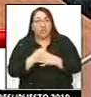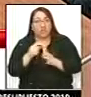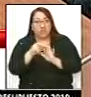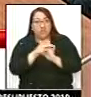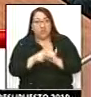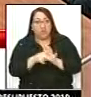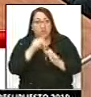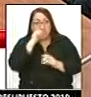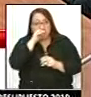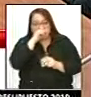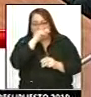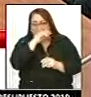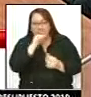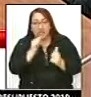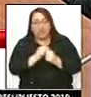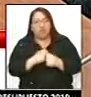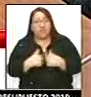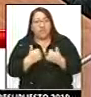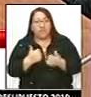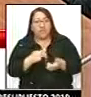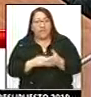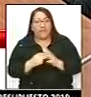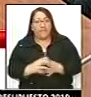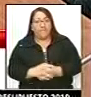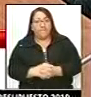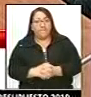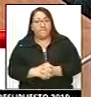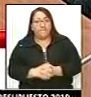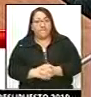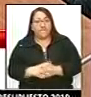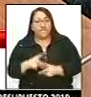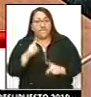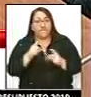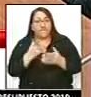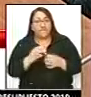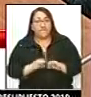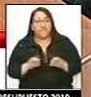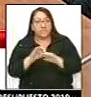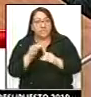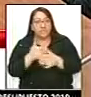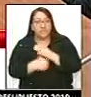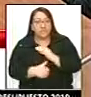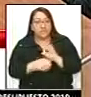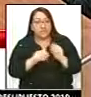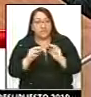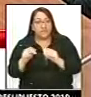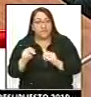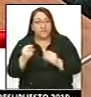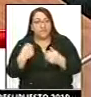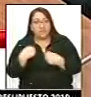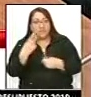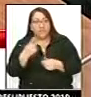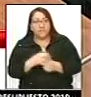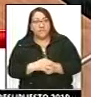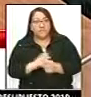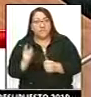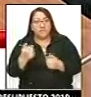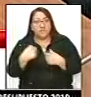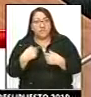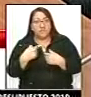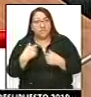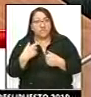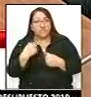norma de convivencia, es que algunos de los hechos imputados dentro de nuestros procedimientos de oficio tienen que ver que no cuentan con